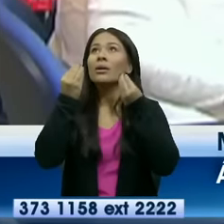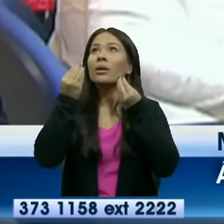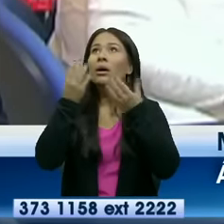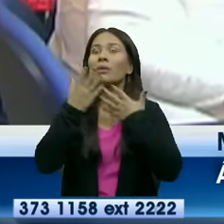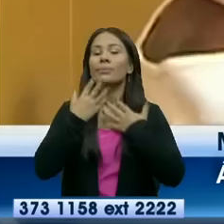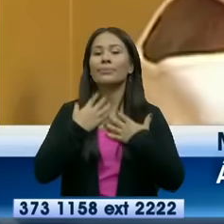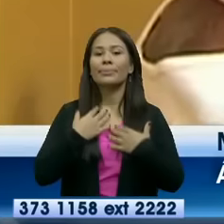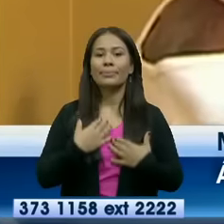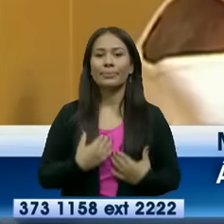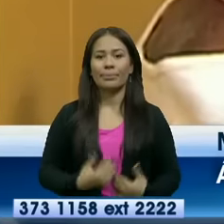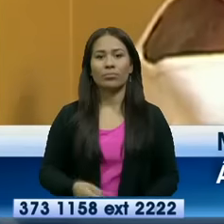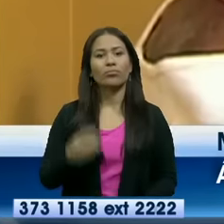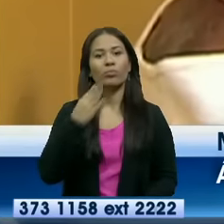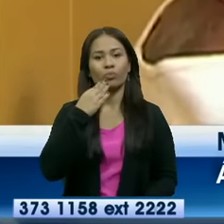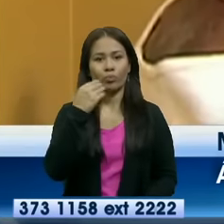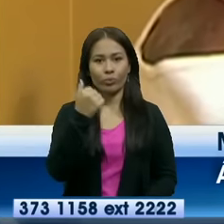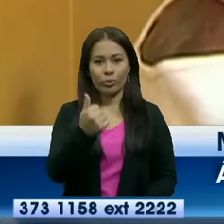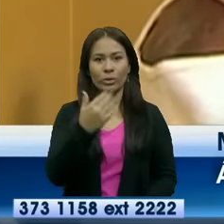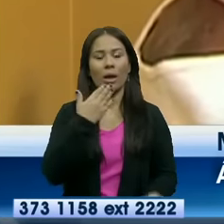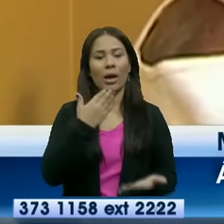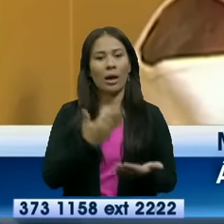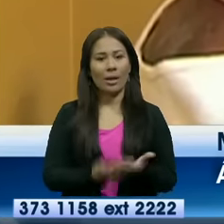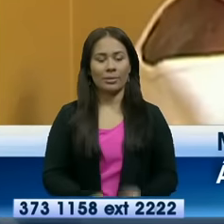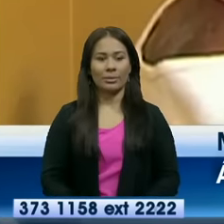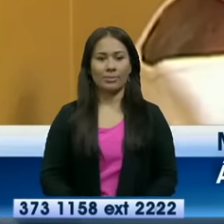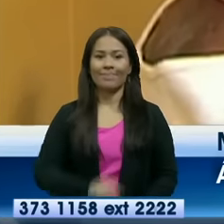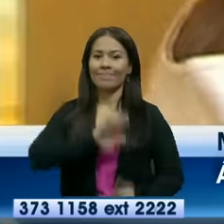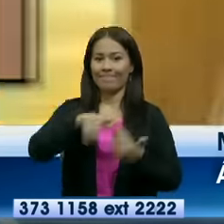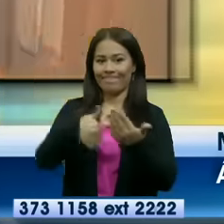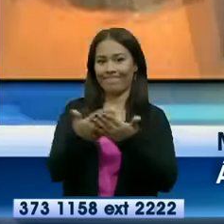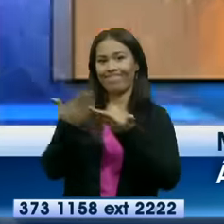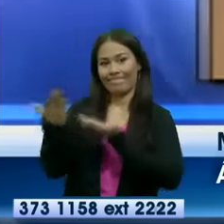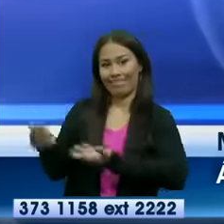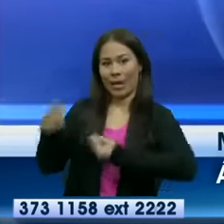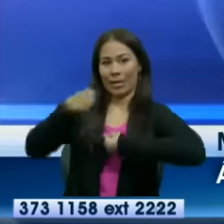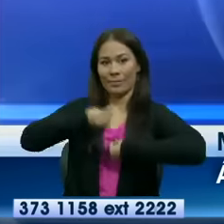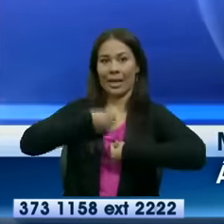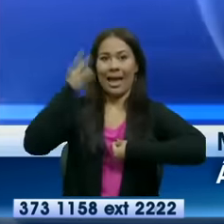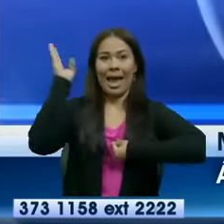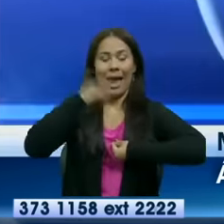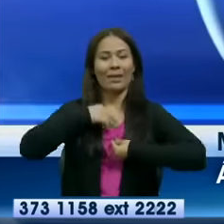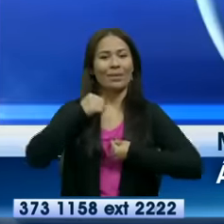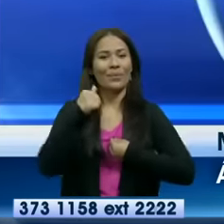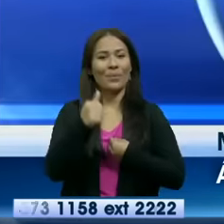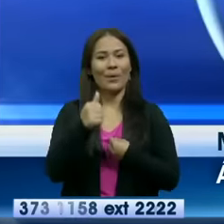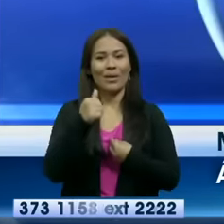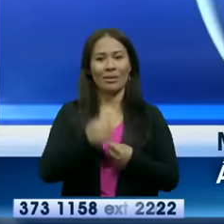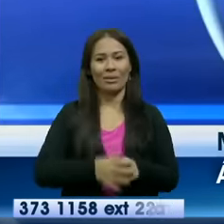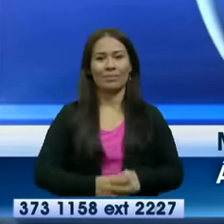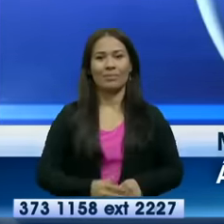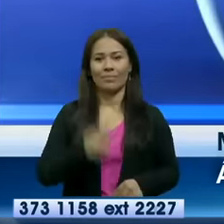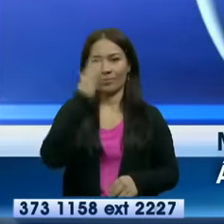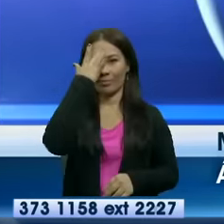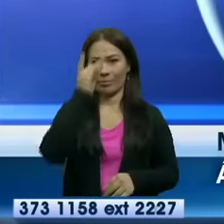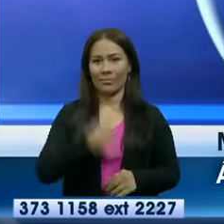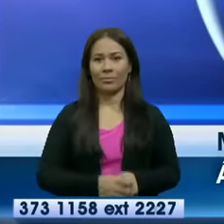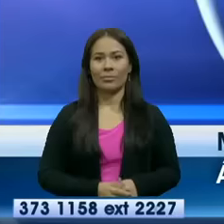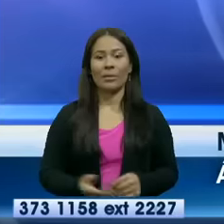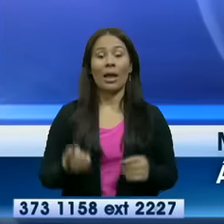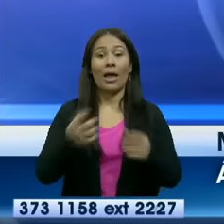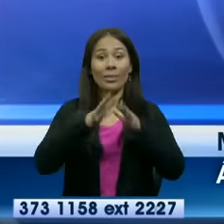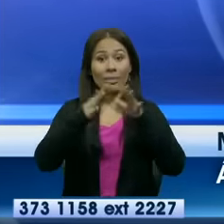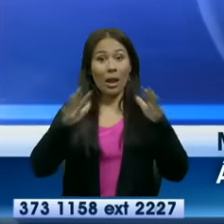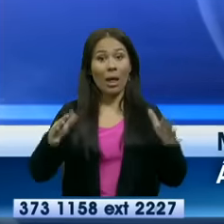emoción. Muy bueno y muy agradecida quedo con todos ustedes. Excelente, porque aparte del